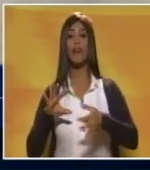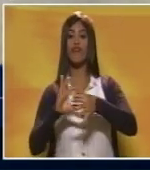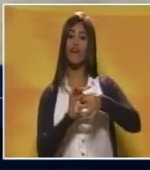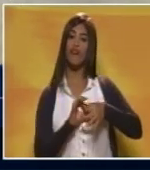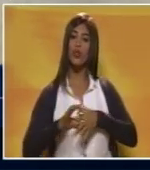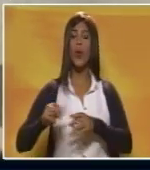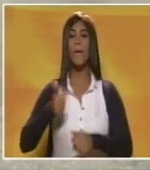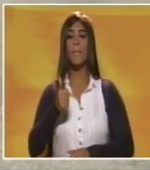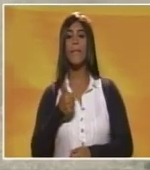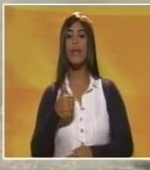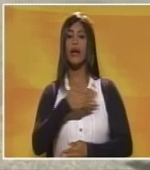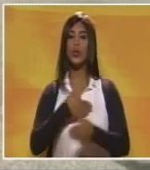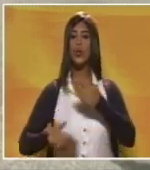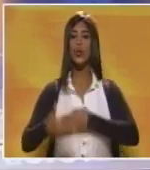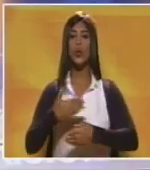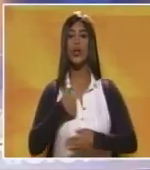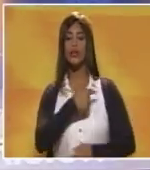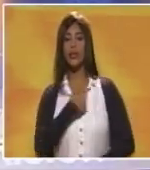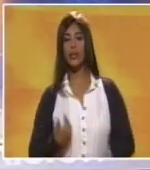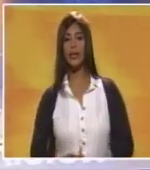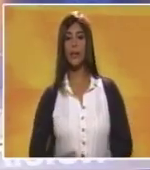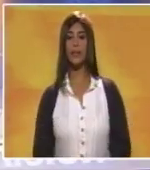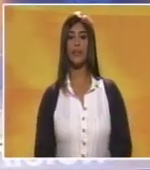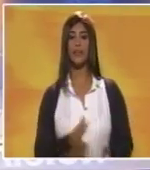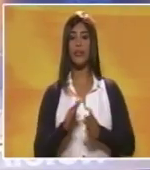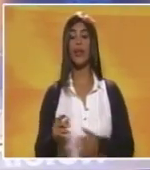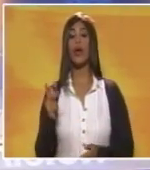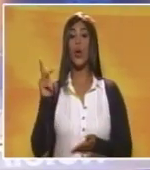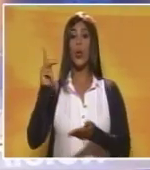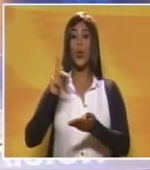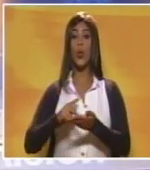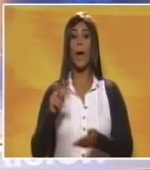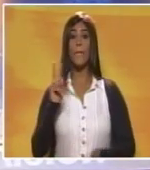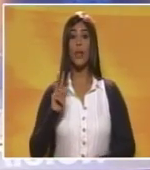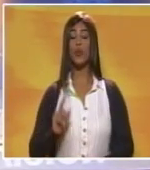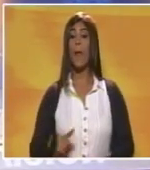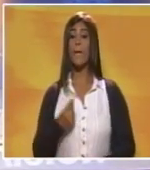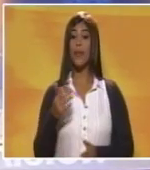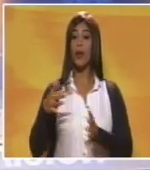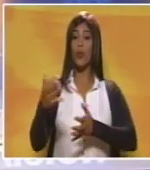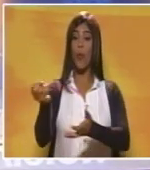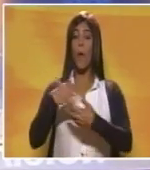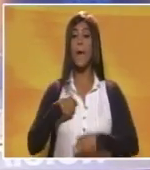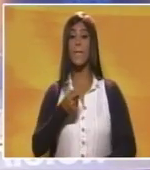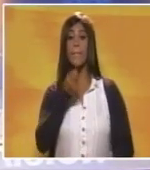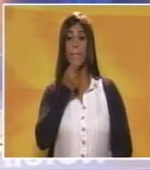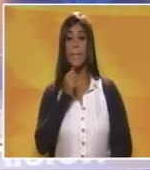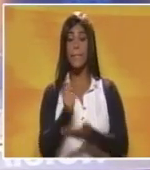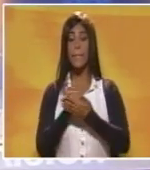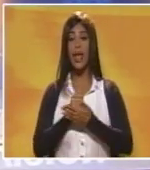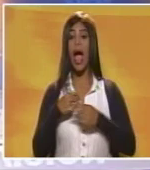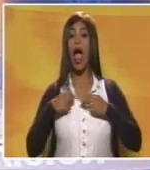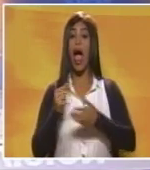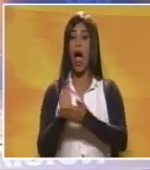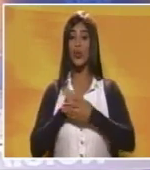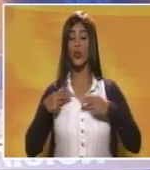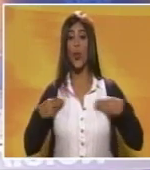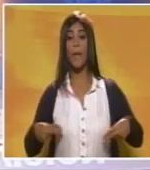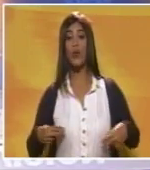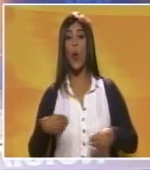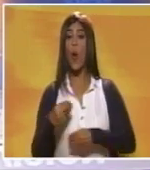de amistad con China. Tras la llegada a Venezuela del primer cargamento de insumos médicos de la ayuda humanitaria gestionada por el